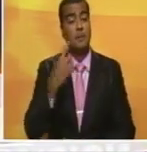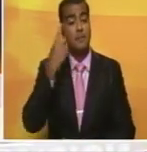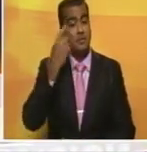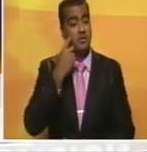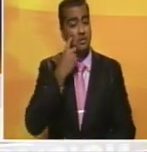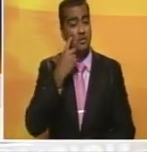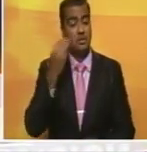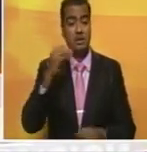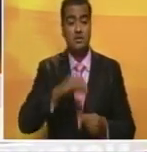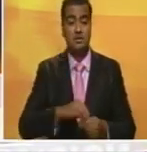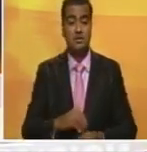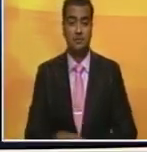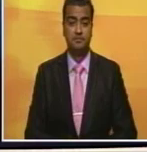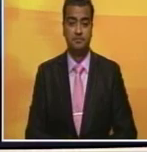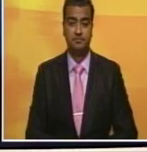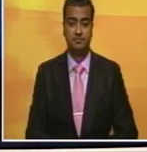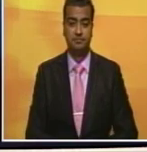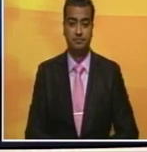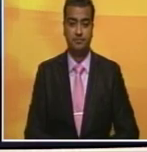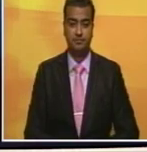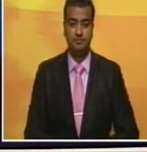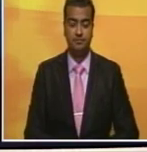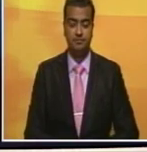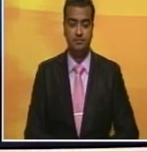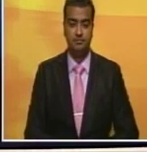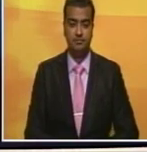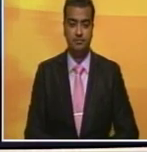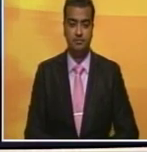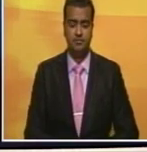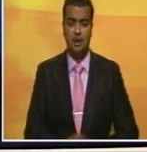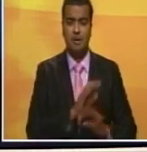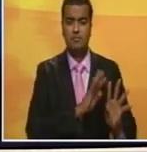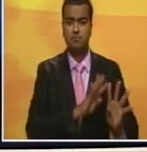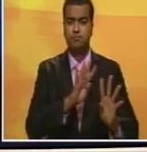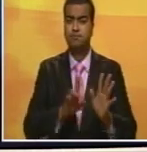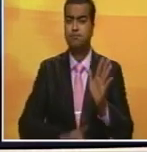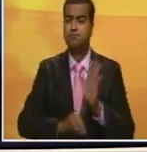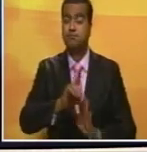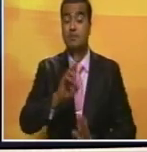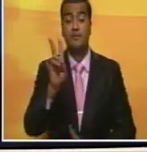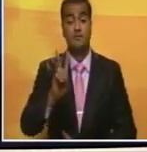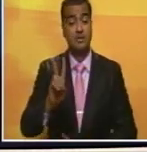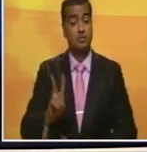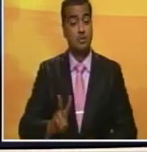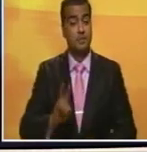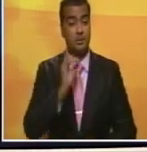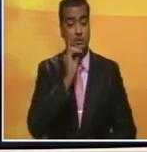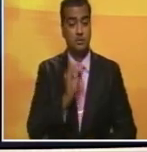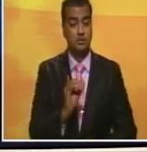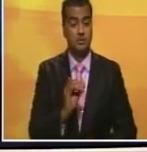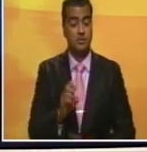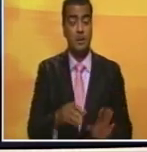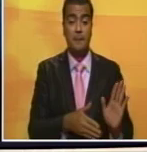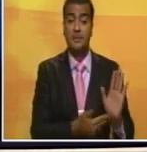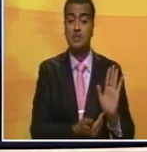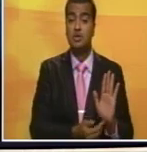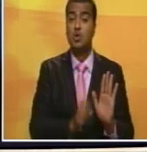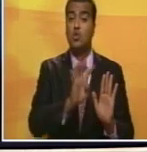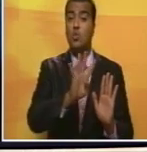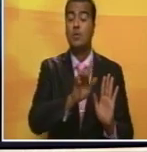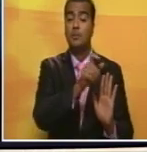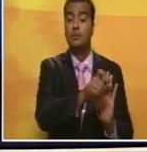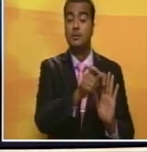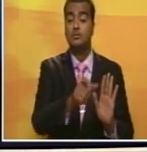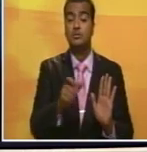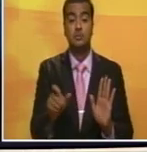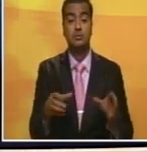considerarla injerencista. El partido Movimiento Progresista de Venezuela anunció que presentará 4 candidatos